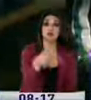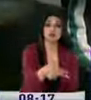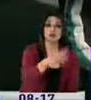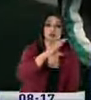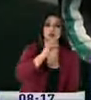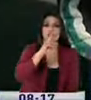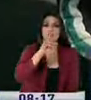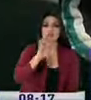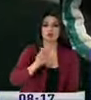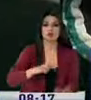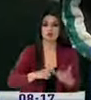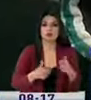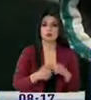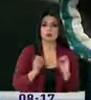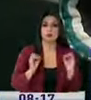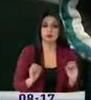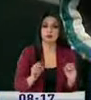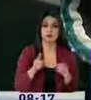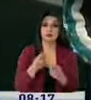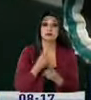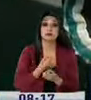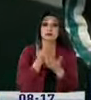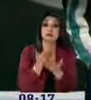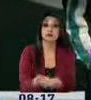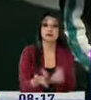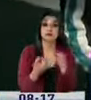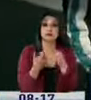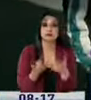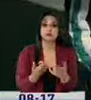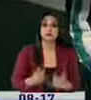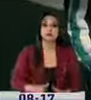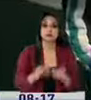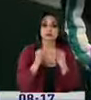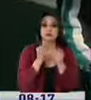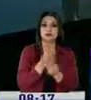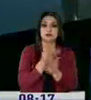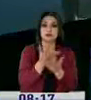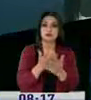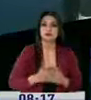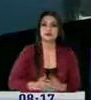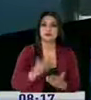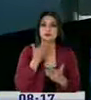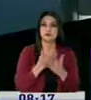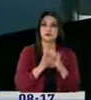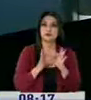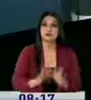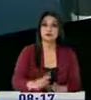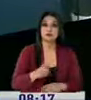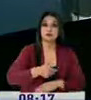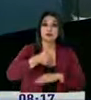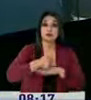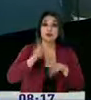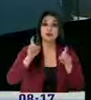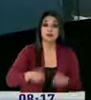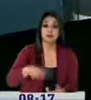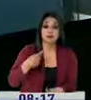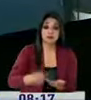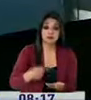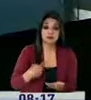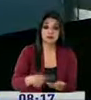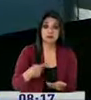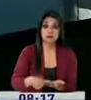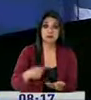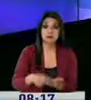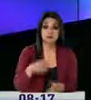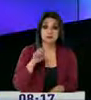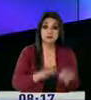Conocoto sin mayor inconveniente. Esta es la información que se genera. Robert, ustedes siguen con más en estudios. Gracias, Andreita. La autoridad tendrá que analizarlo, evaluarlo.